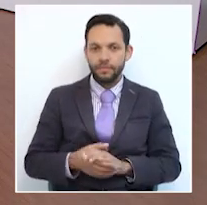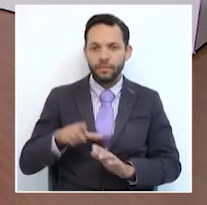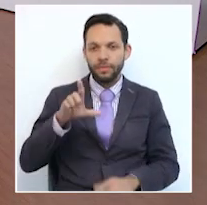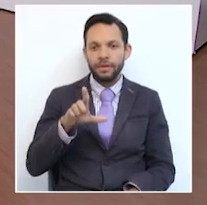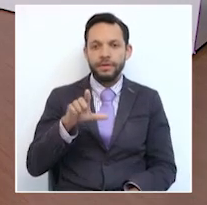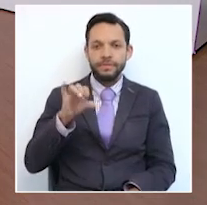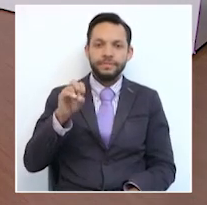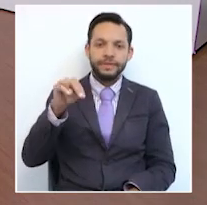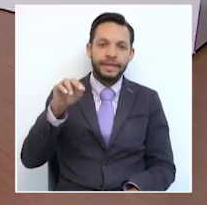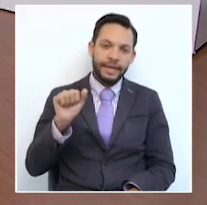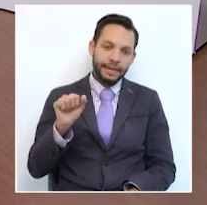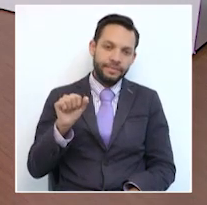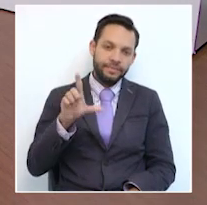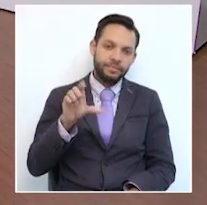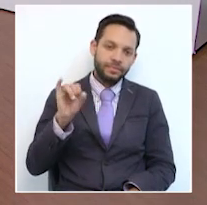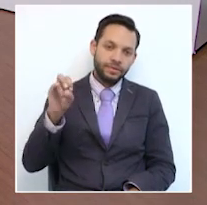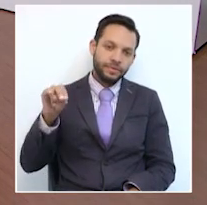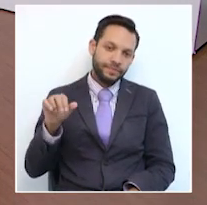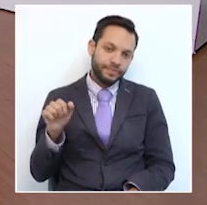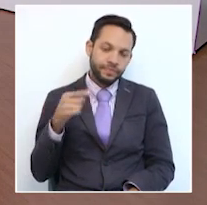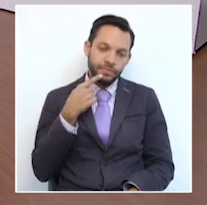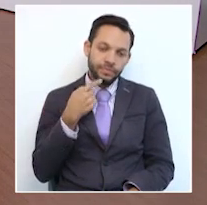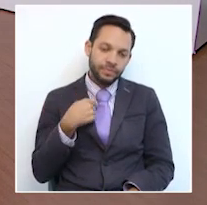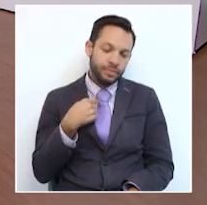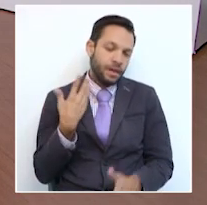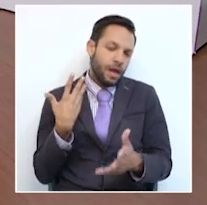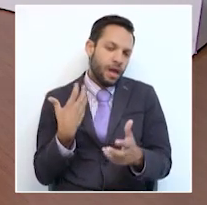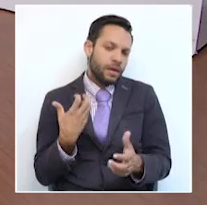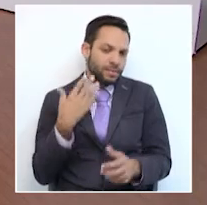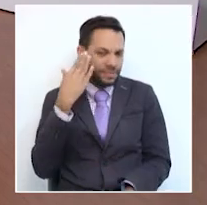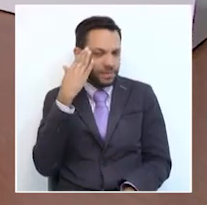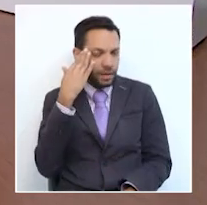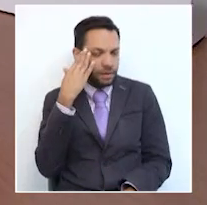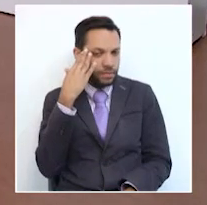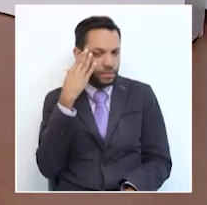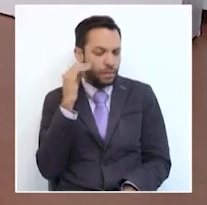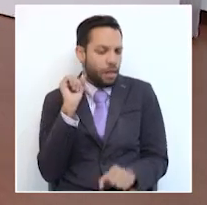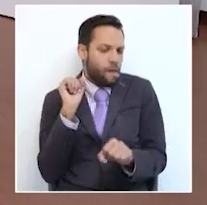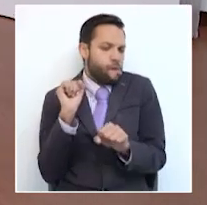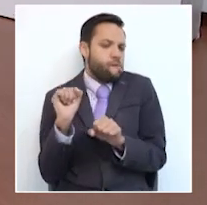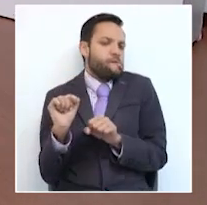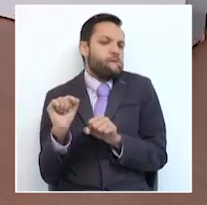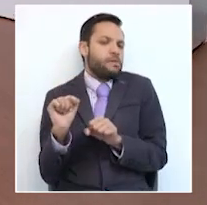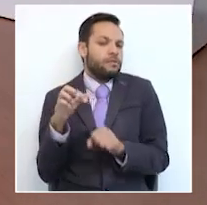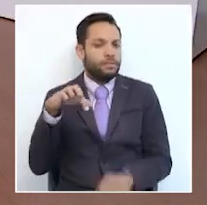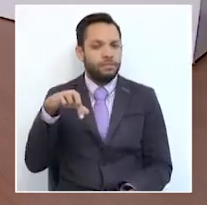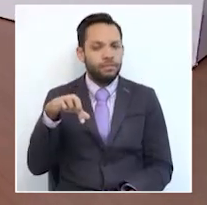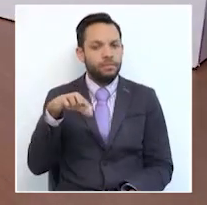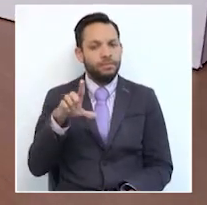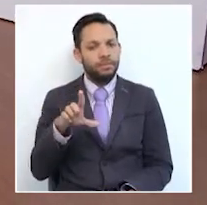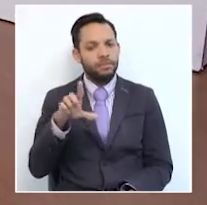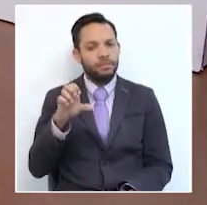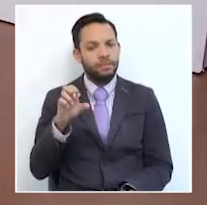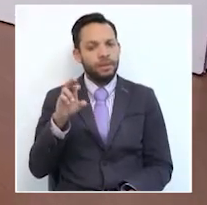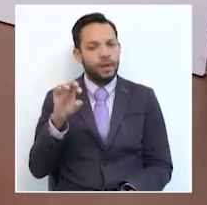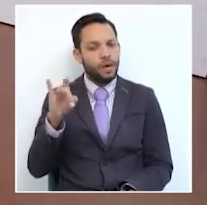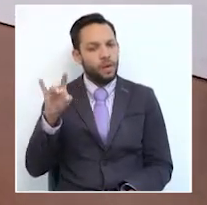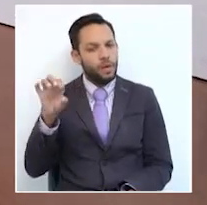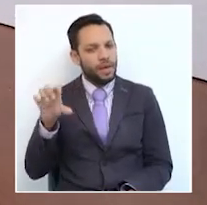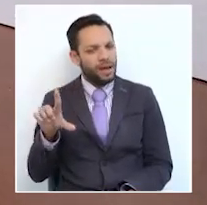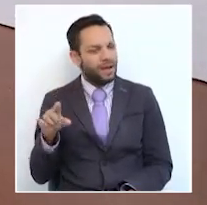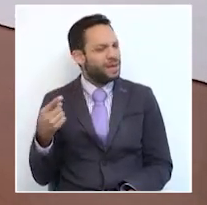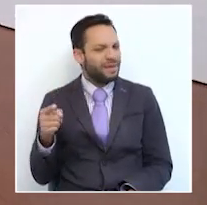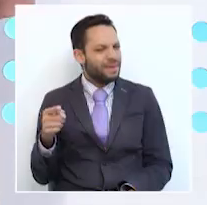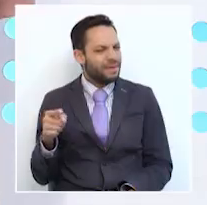moncada dice quiero saber qué es un derrame pleural y por qué se produce